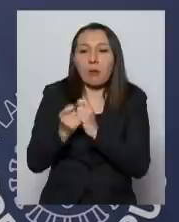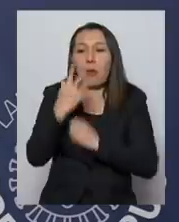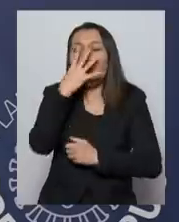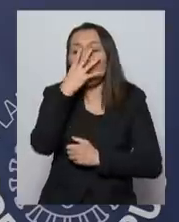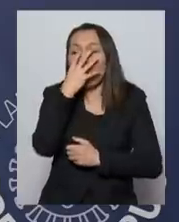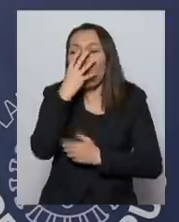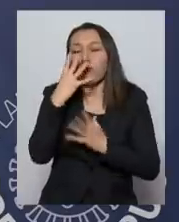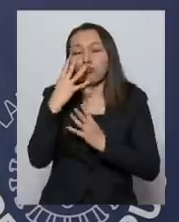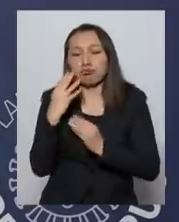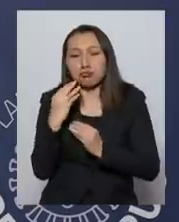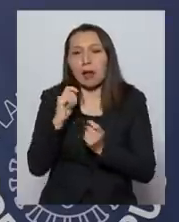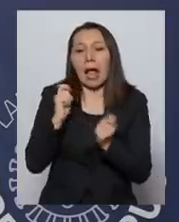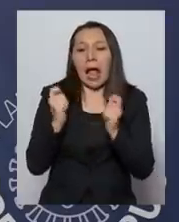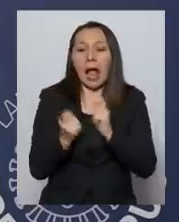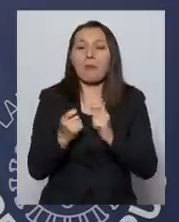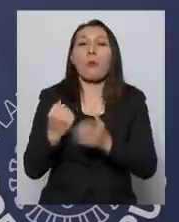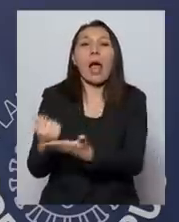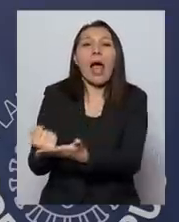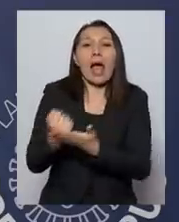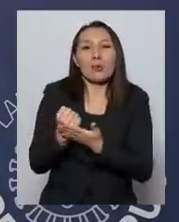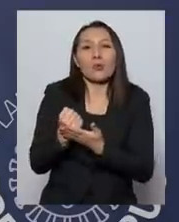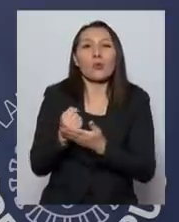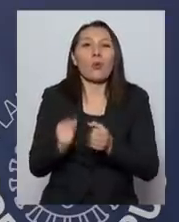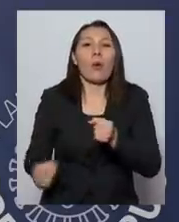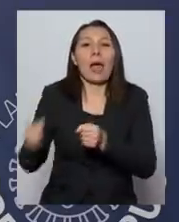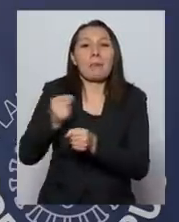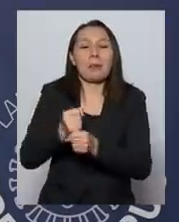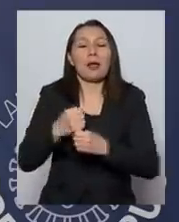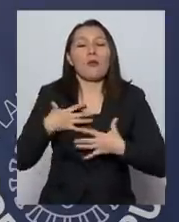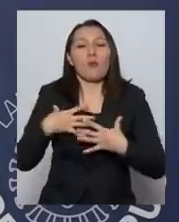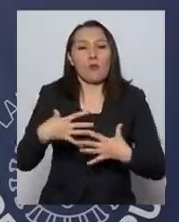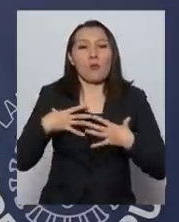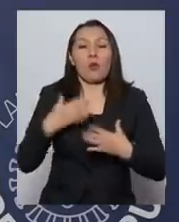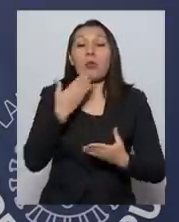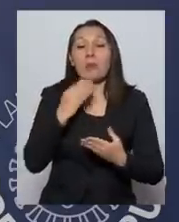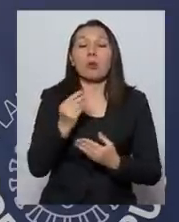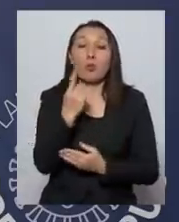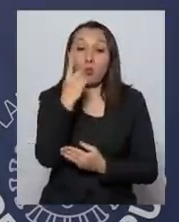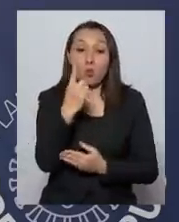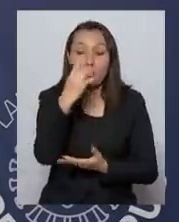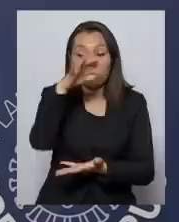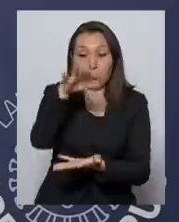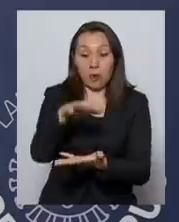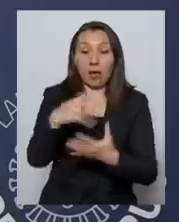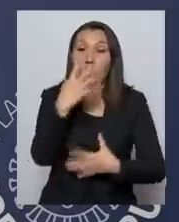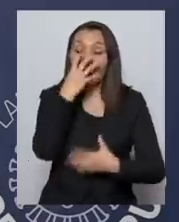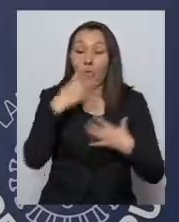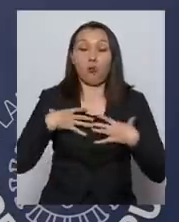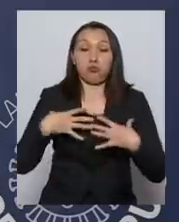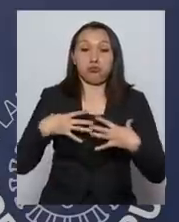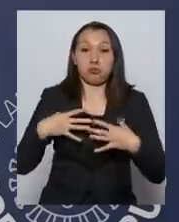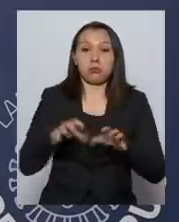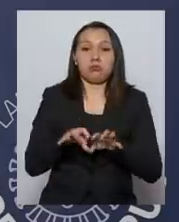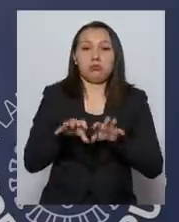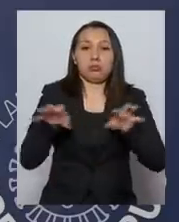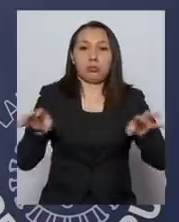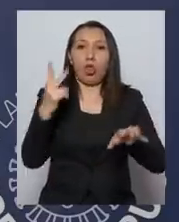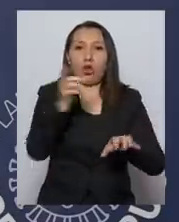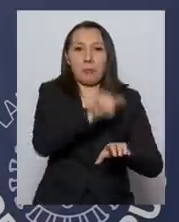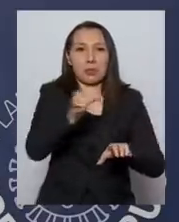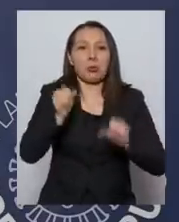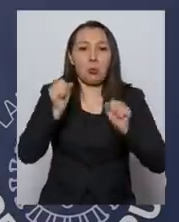muy poco para ventilación mecánica y de uso dual de respiradores, vale decir, un respirador con las válvulas que ya están en nuestro